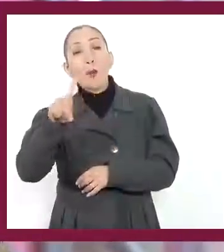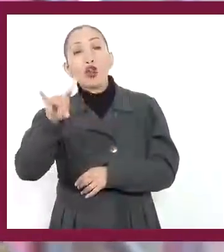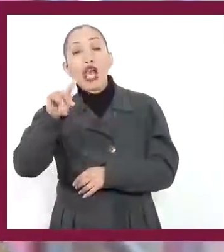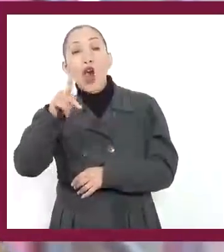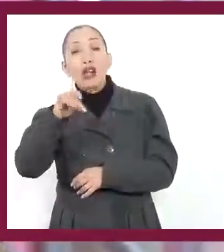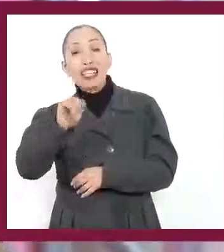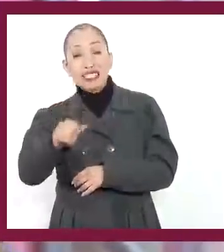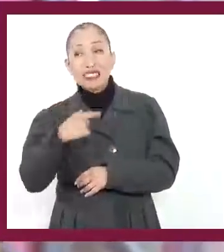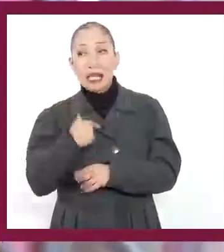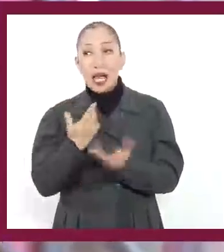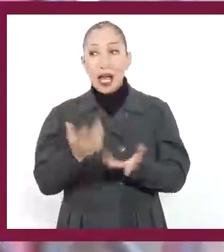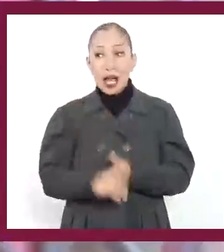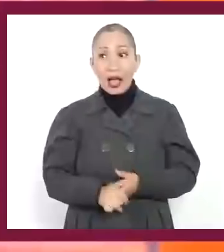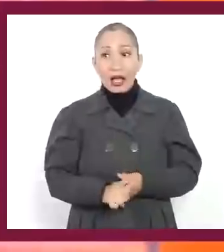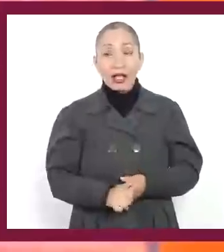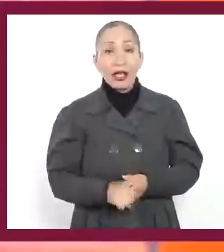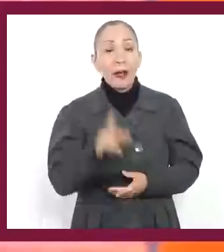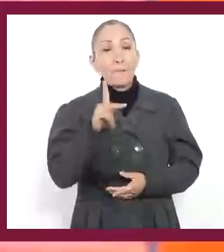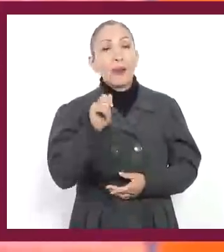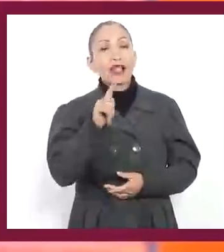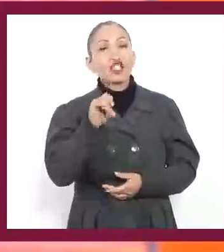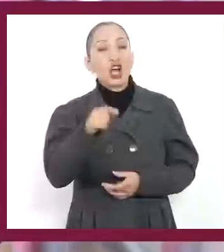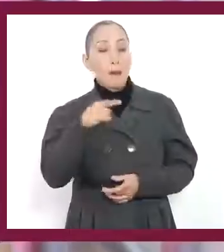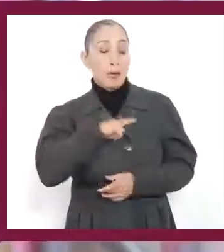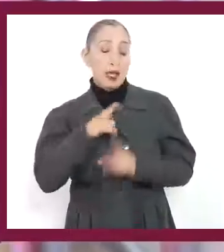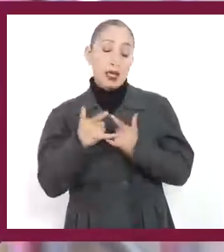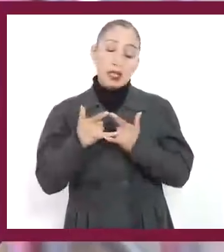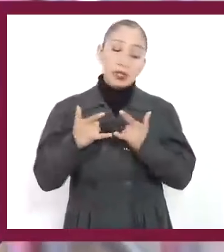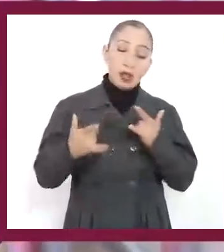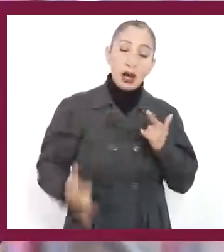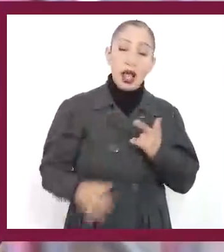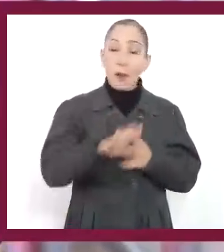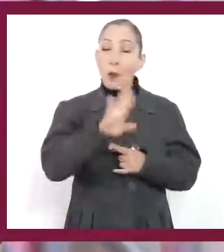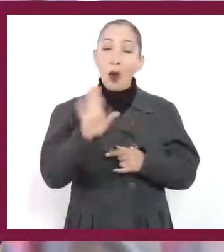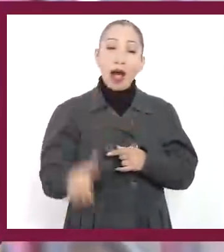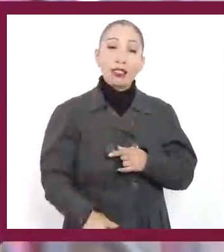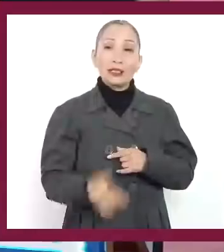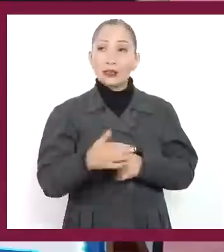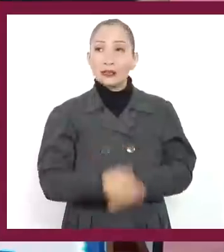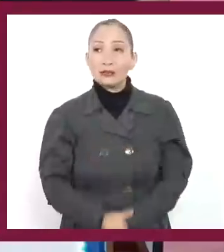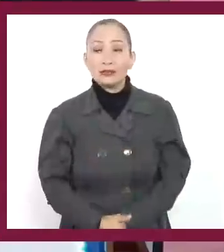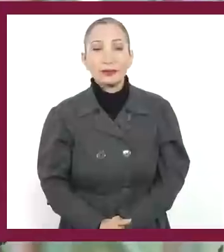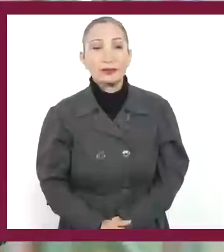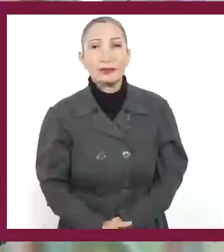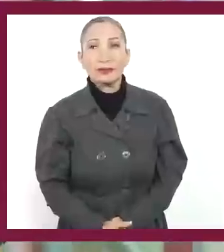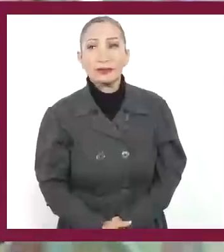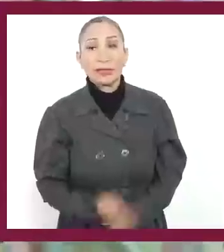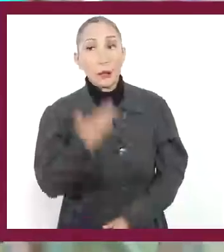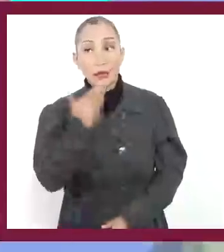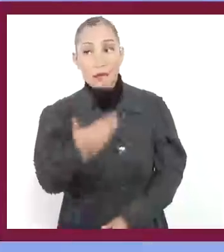pastor Clement Lenard, de mi novela Muerte en la Vicaria.